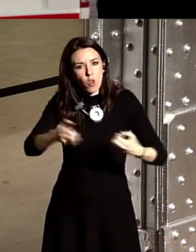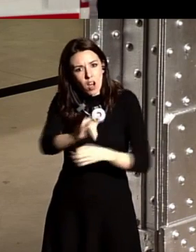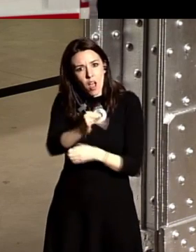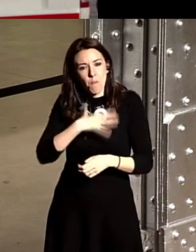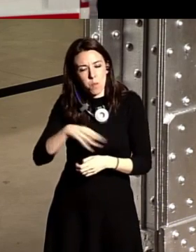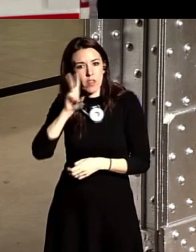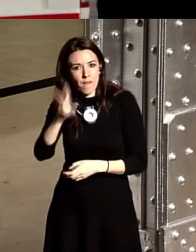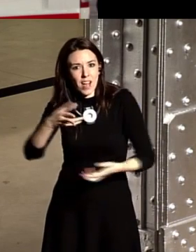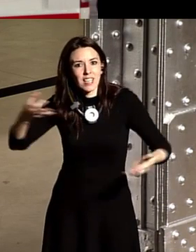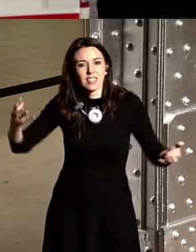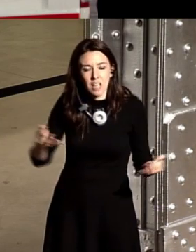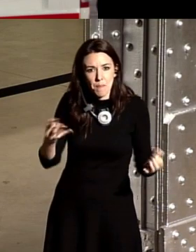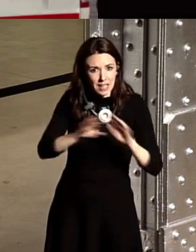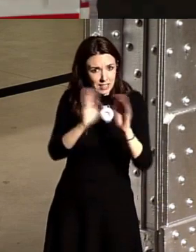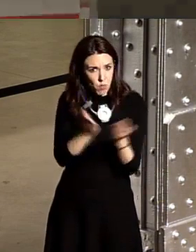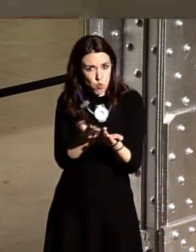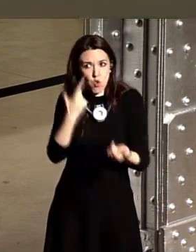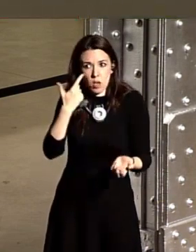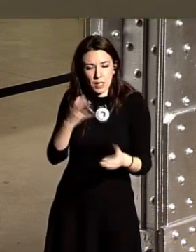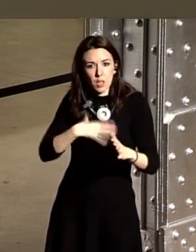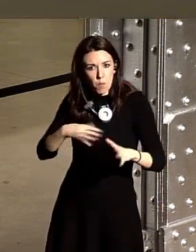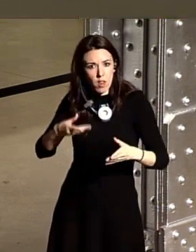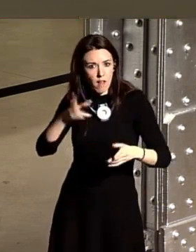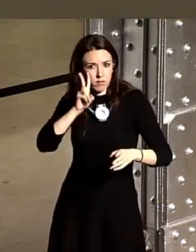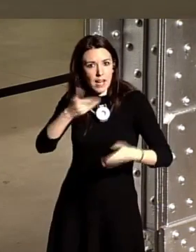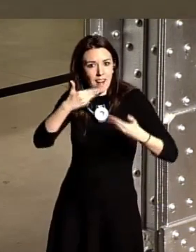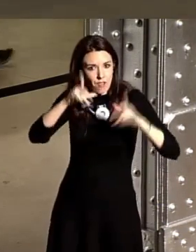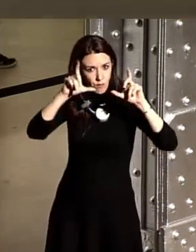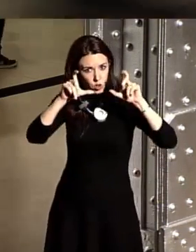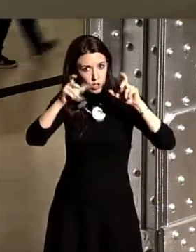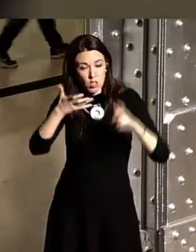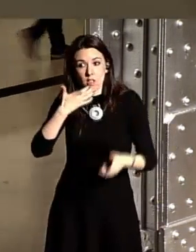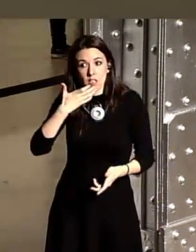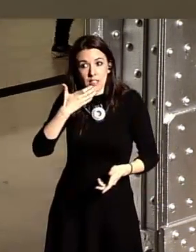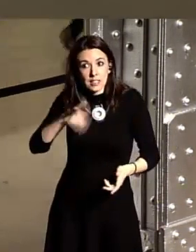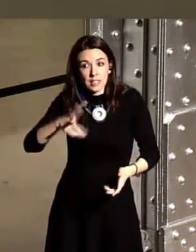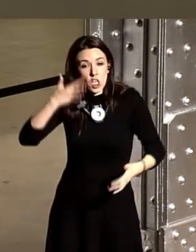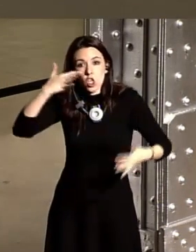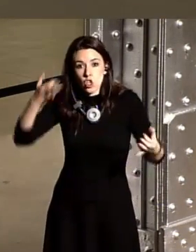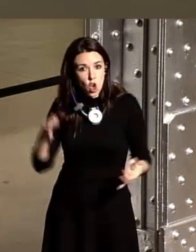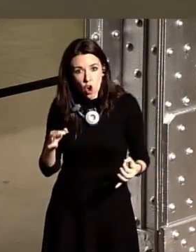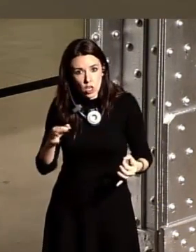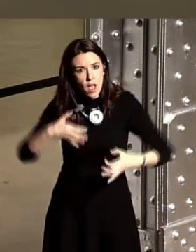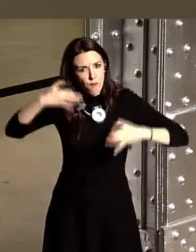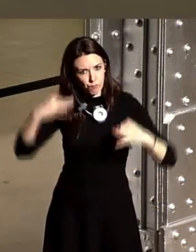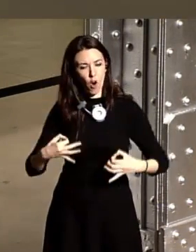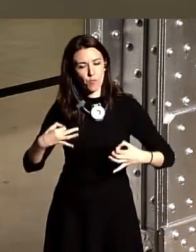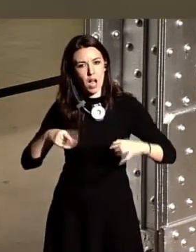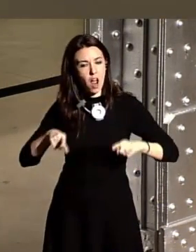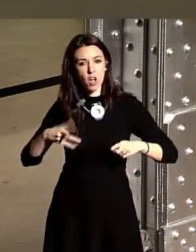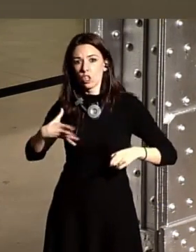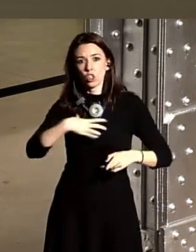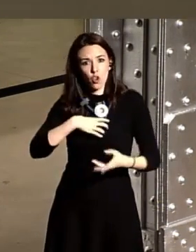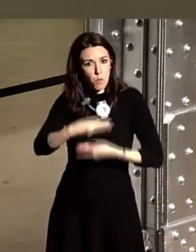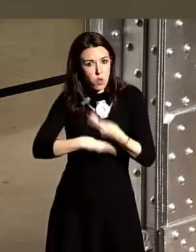ver lo que está pasando en el mundo. Y entonces si no creía firmemente y fundamentalmente en eso, no podría